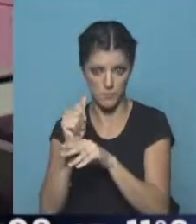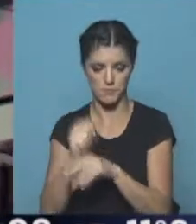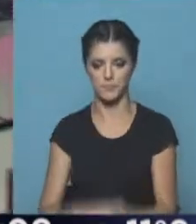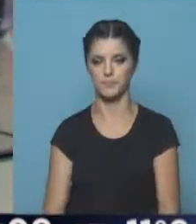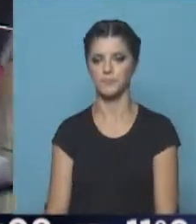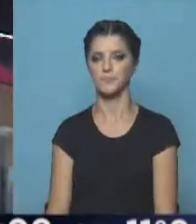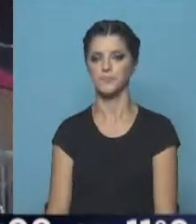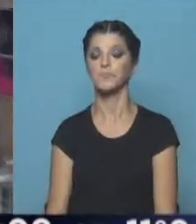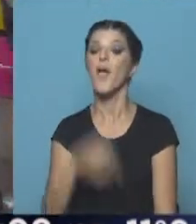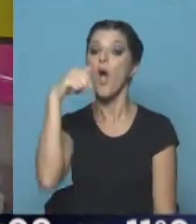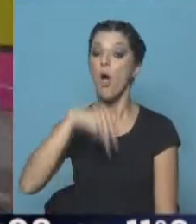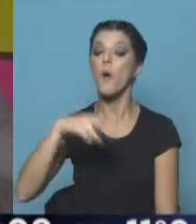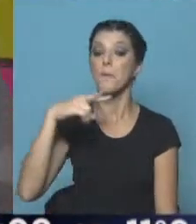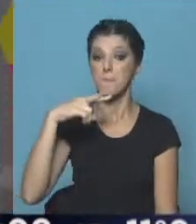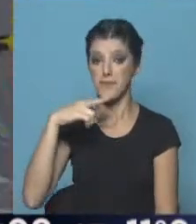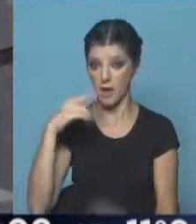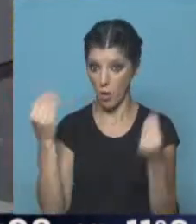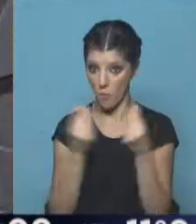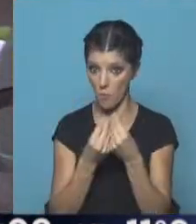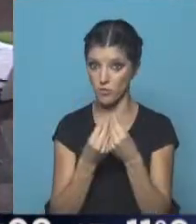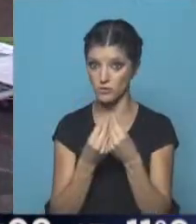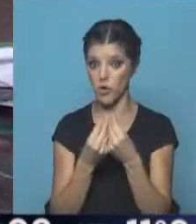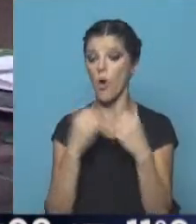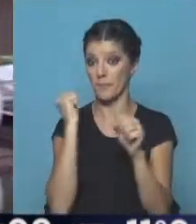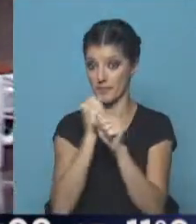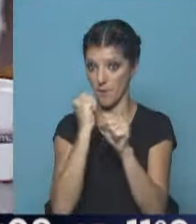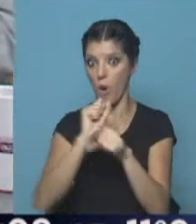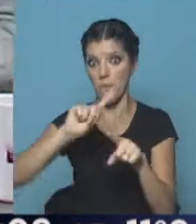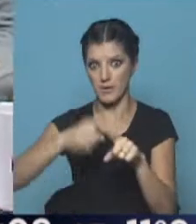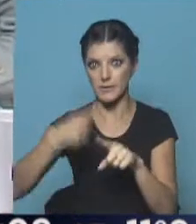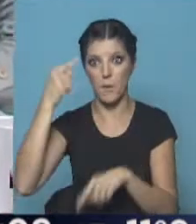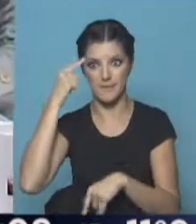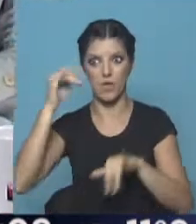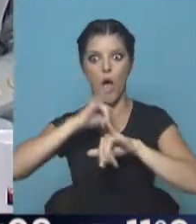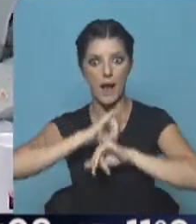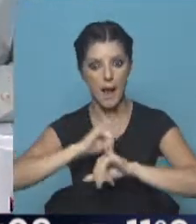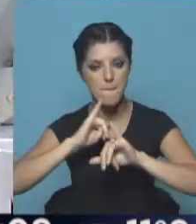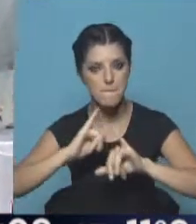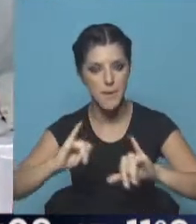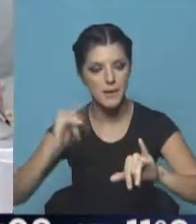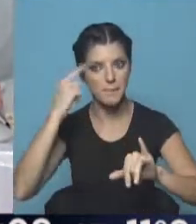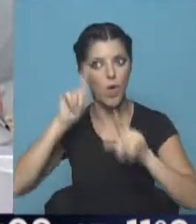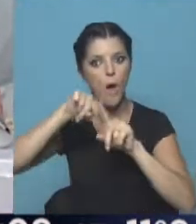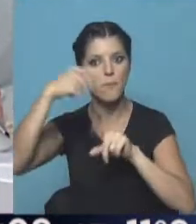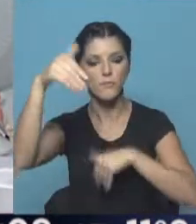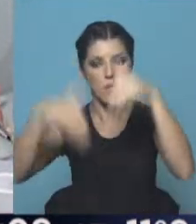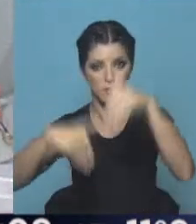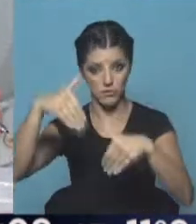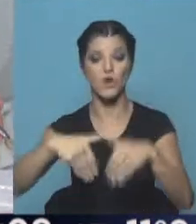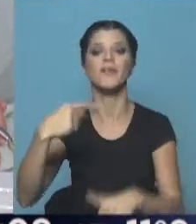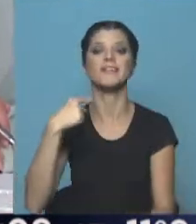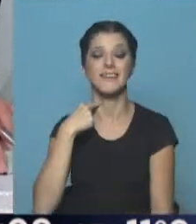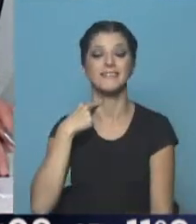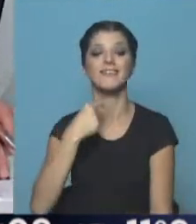Y estamos en un viernes con intensa actividad también en el marco político de las campañas, ya con vistas a las PASO del 13 de agosto y a las elecciones